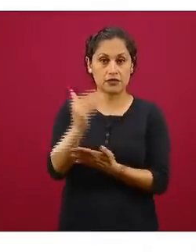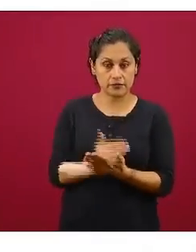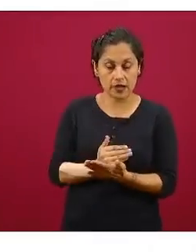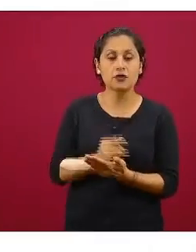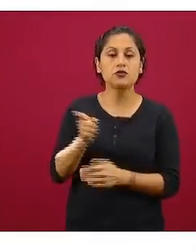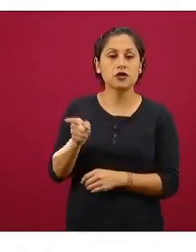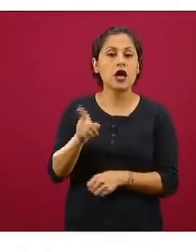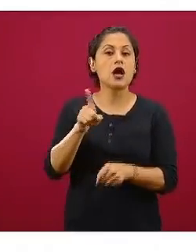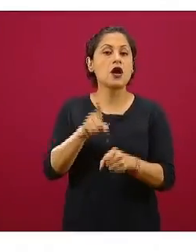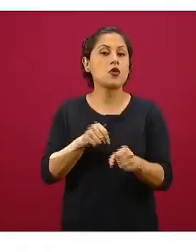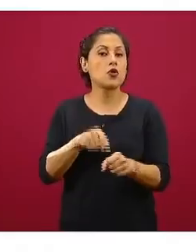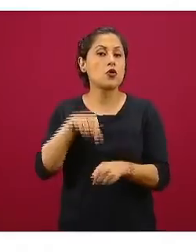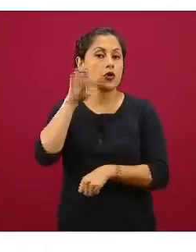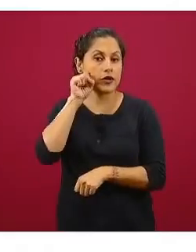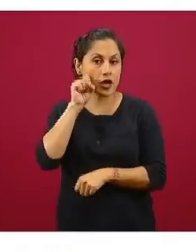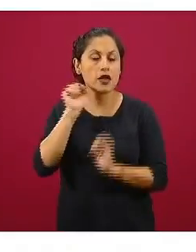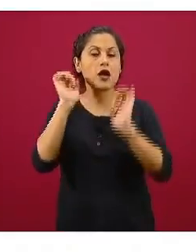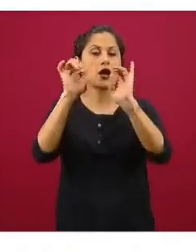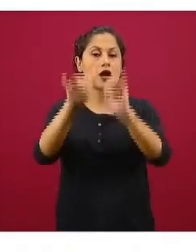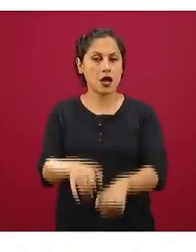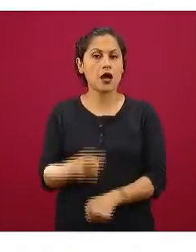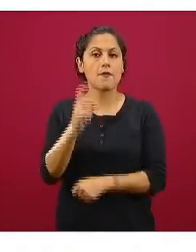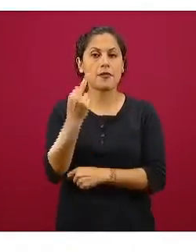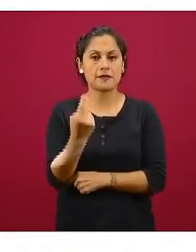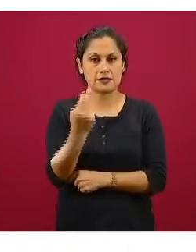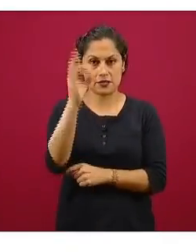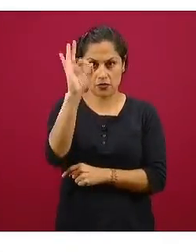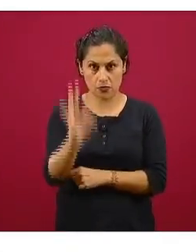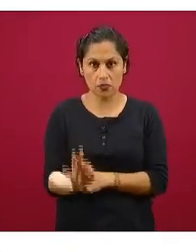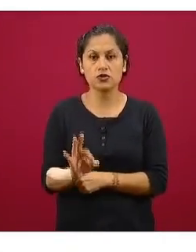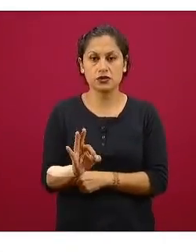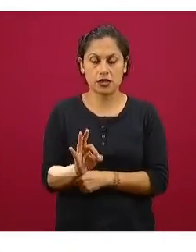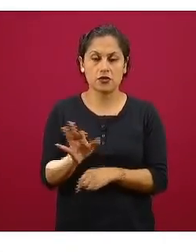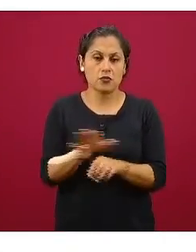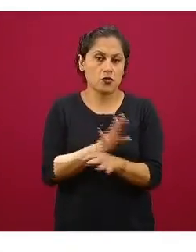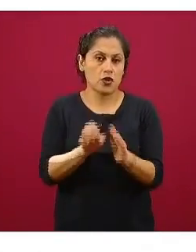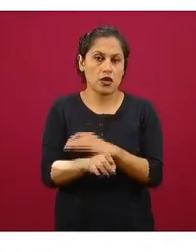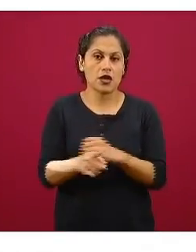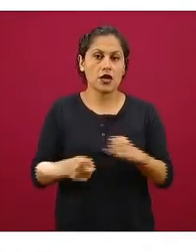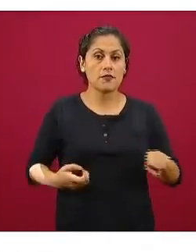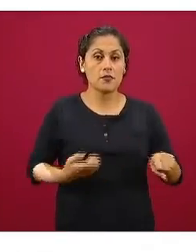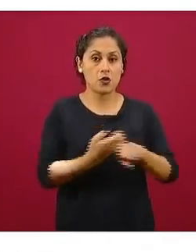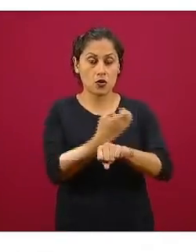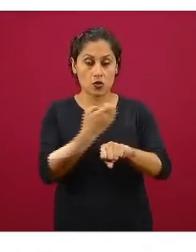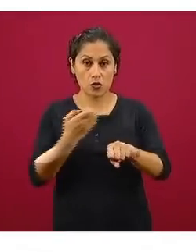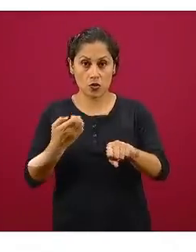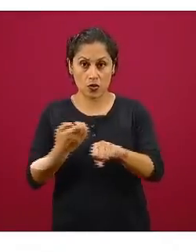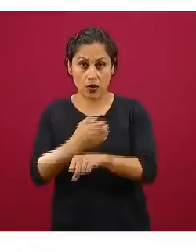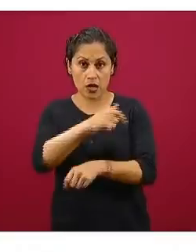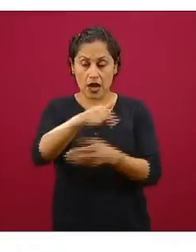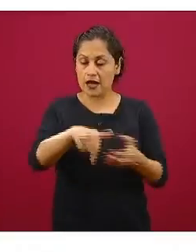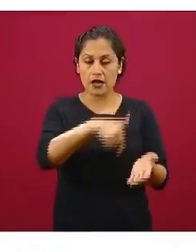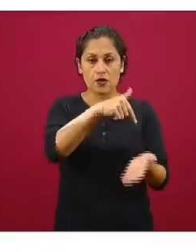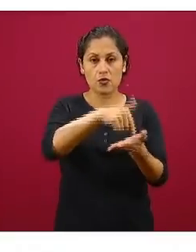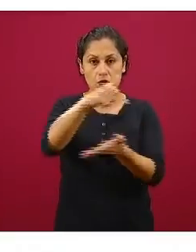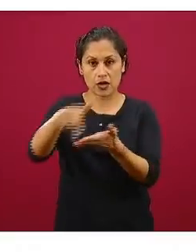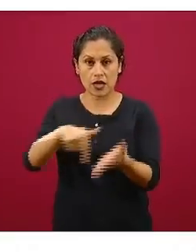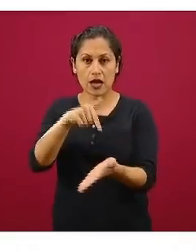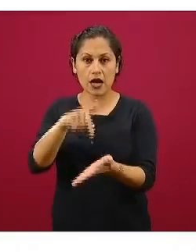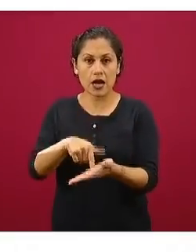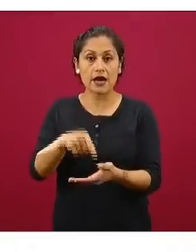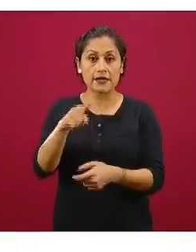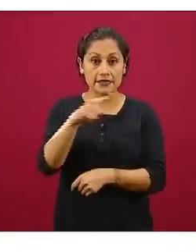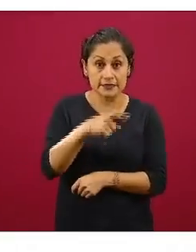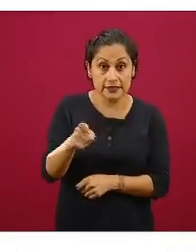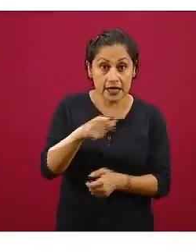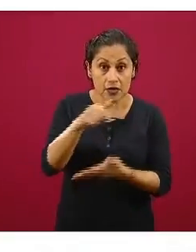naranja un aforo de un 25%. Esto quiere decir que de cada 100 localidades solamente se pueden ofertar y vender